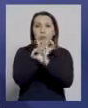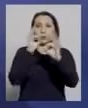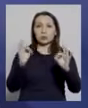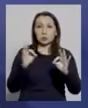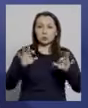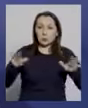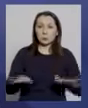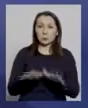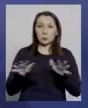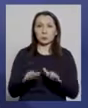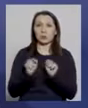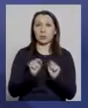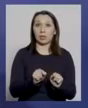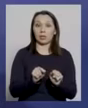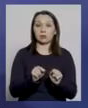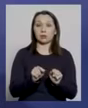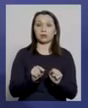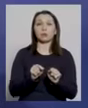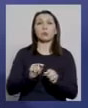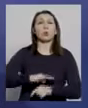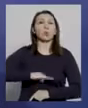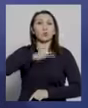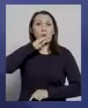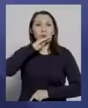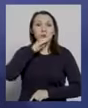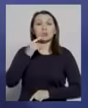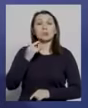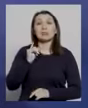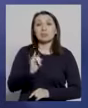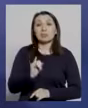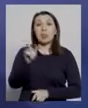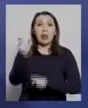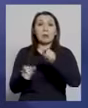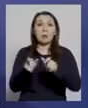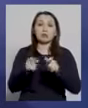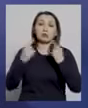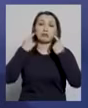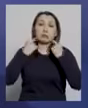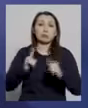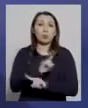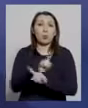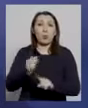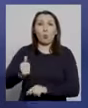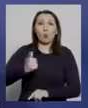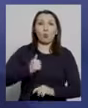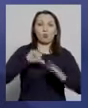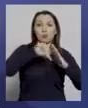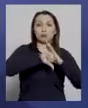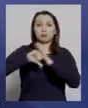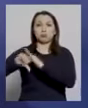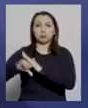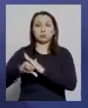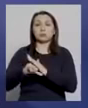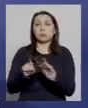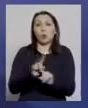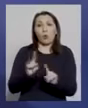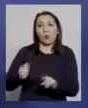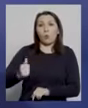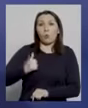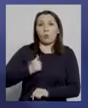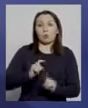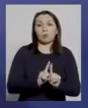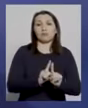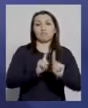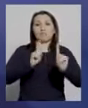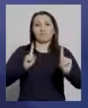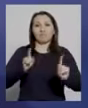de estos esfuerzos serán suficientes si la población no cumple con la cuarentena, no cumple con el